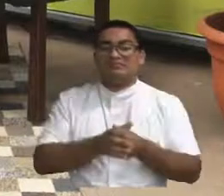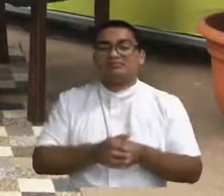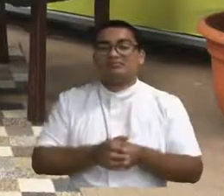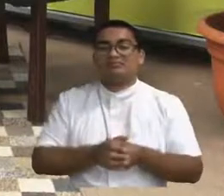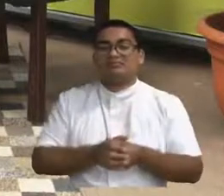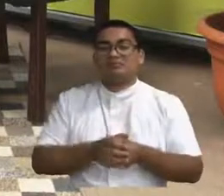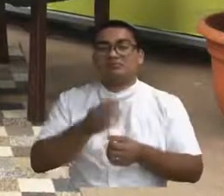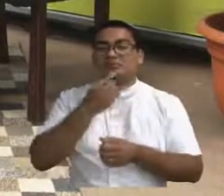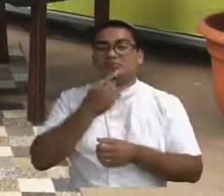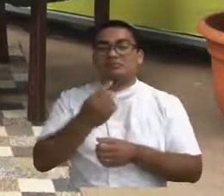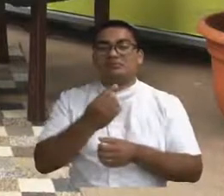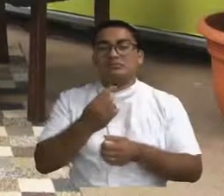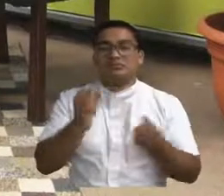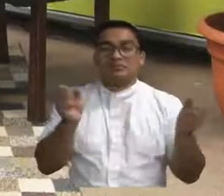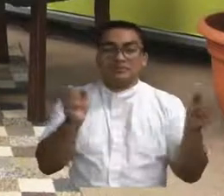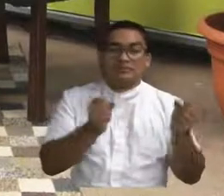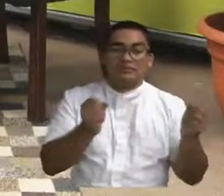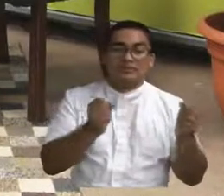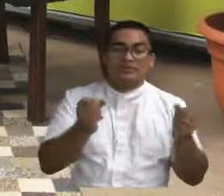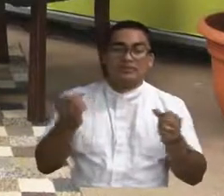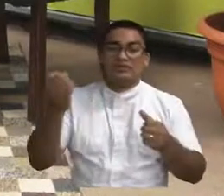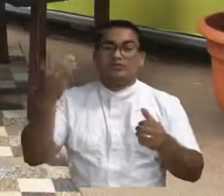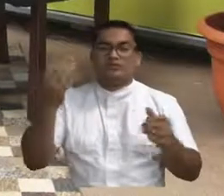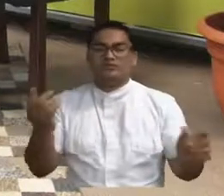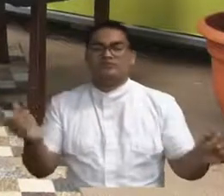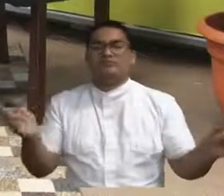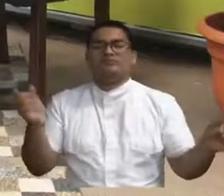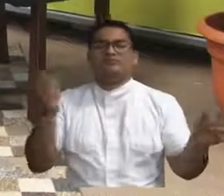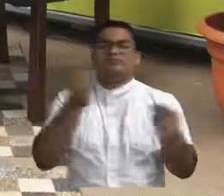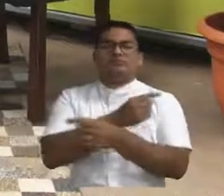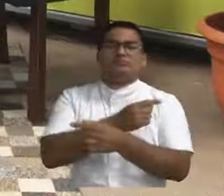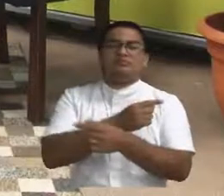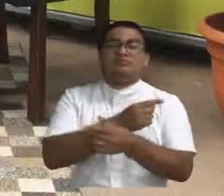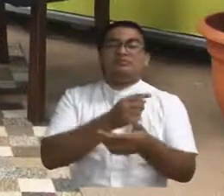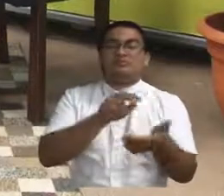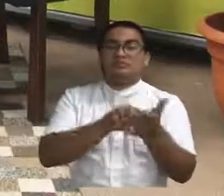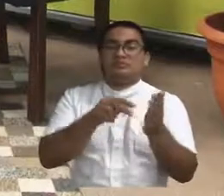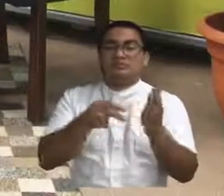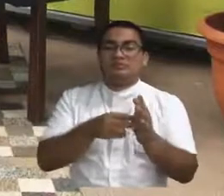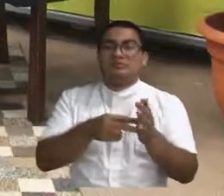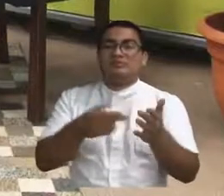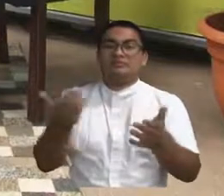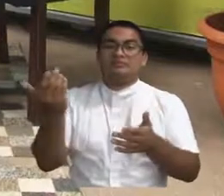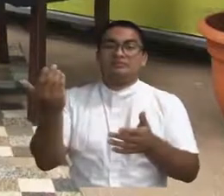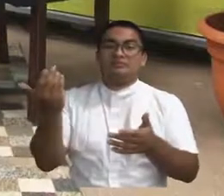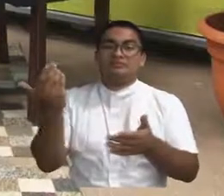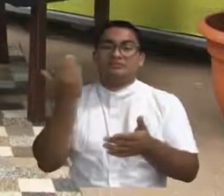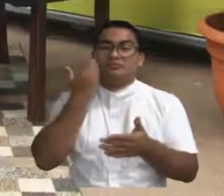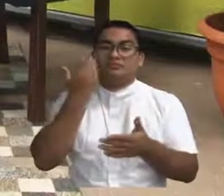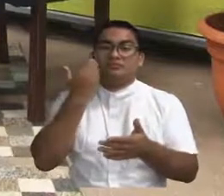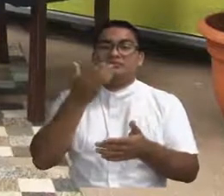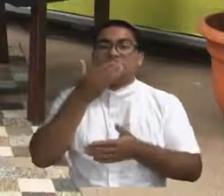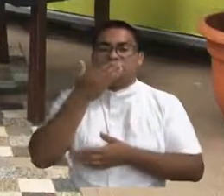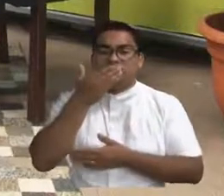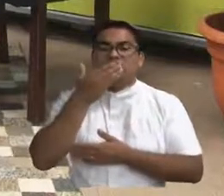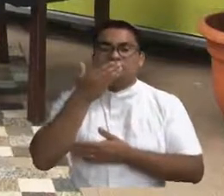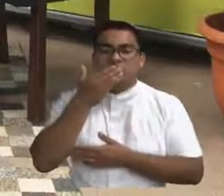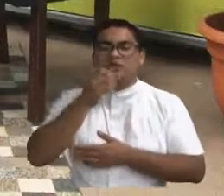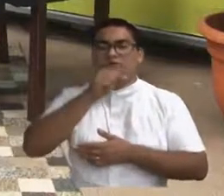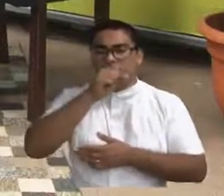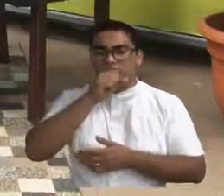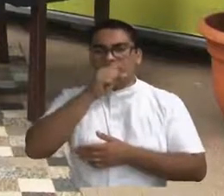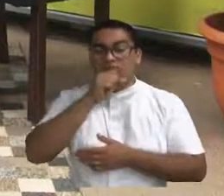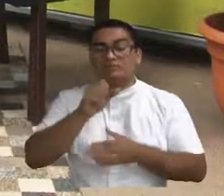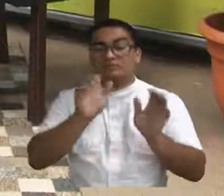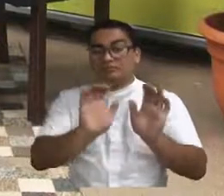a cambios bruscos de temperatura. Y sabemos, pues, que esta es una de las causas de, sobre todo, de afectaciones respiratorias, sobre todo en